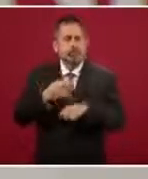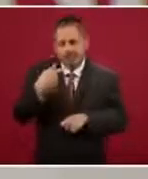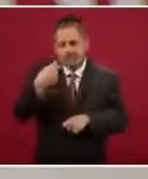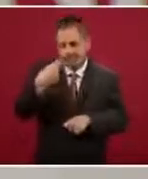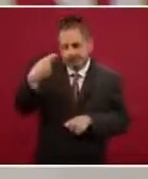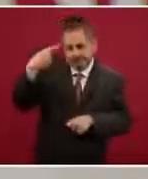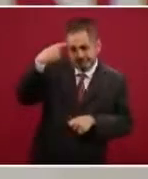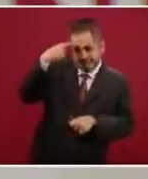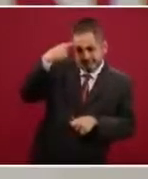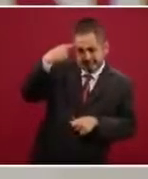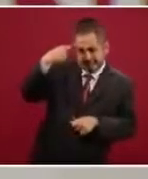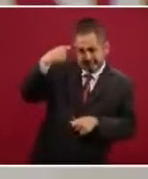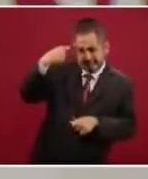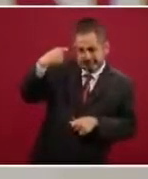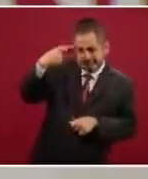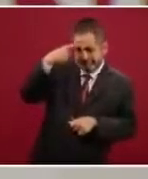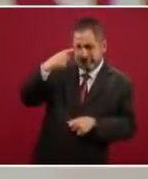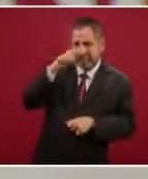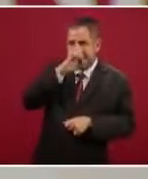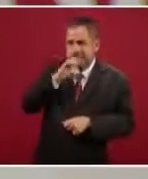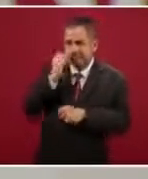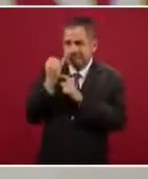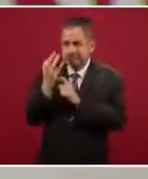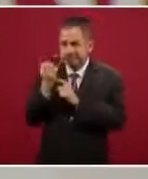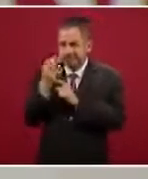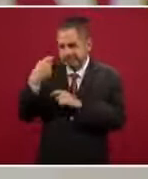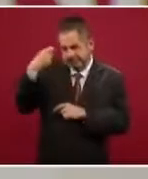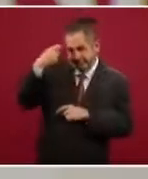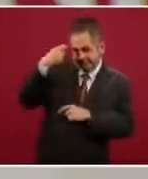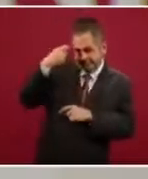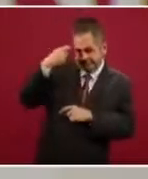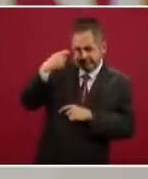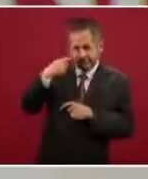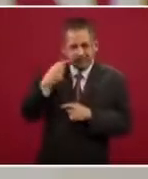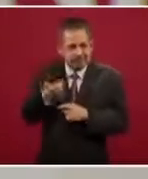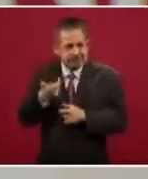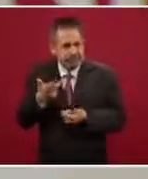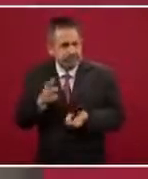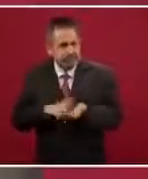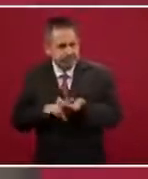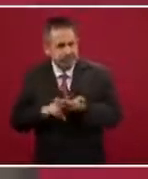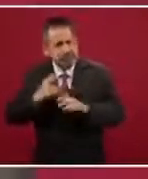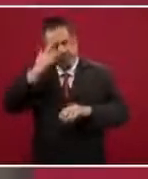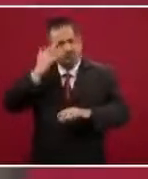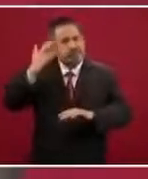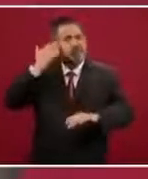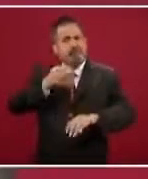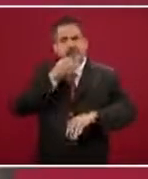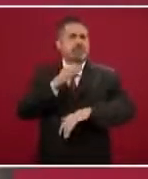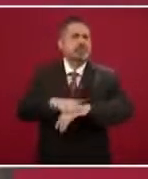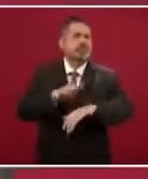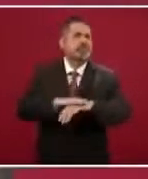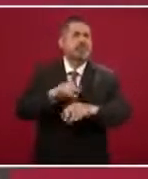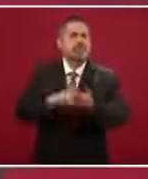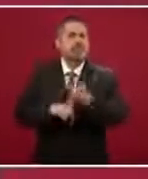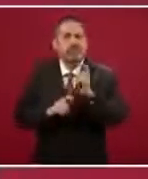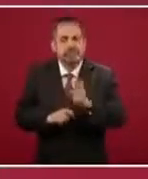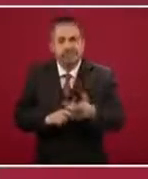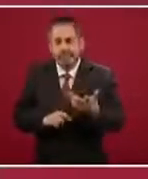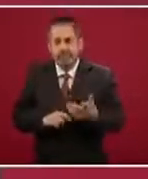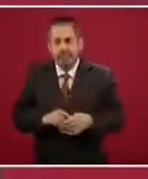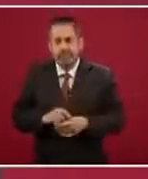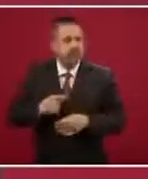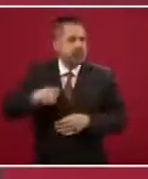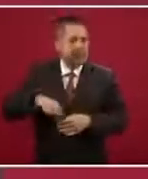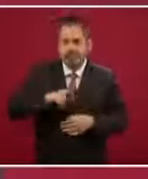Cuando anunciamos las medidas del filtro responsable o corresponsable para el sistema educativo nacional, en ningún momento